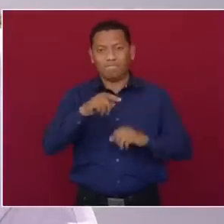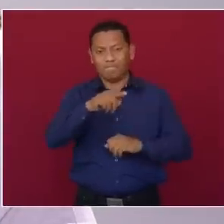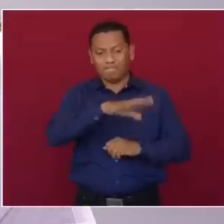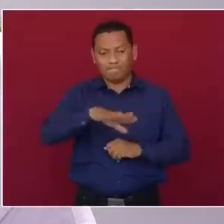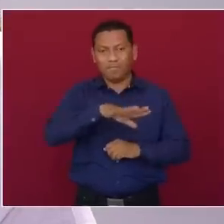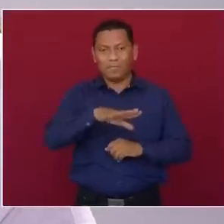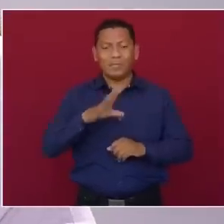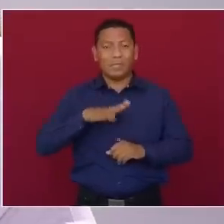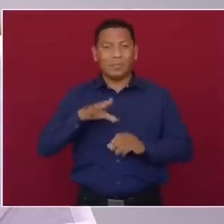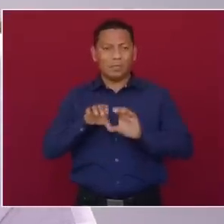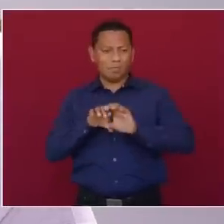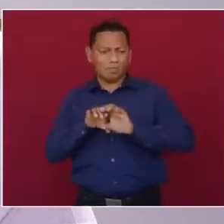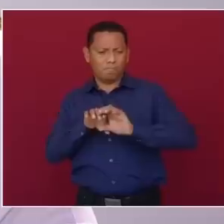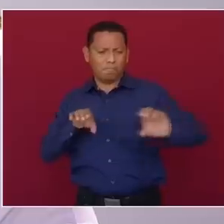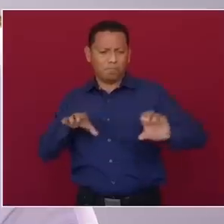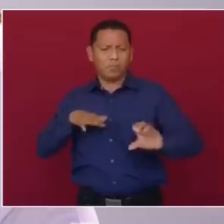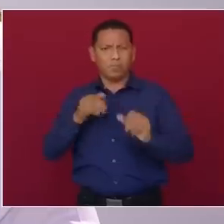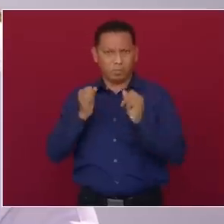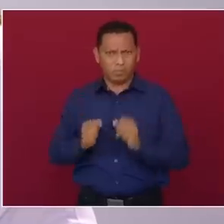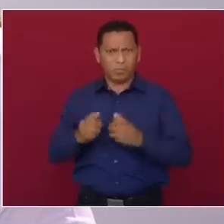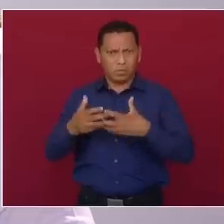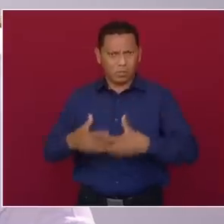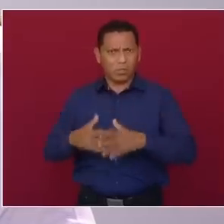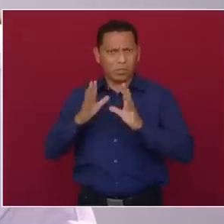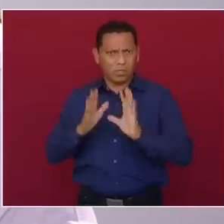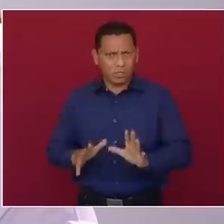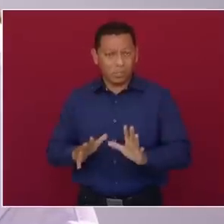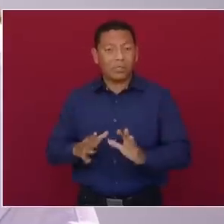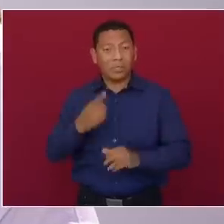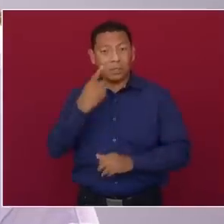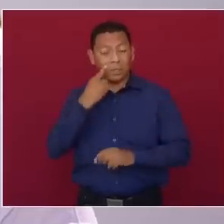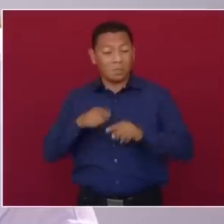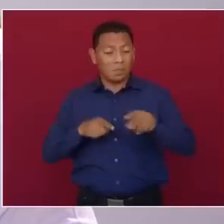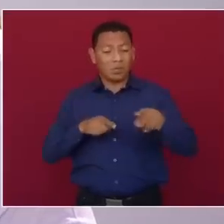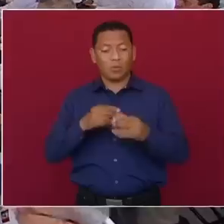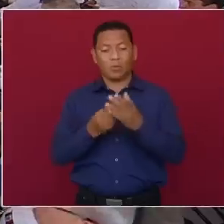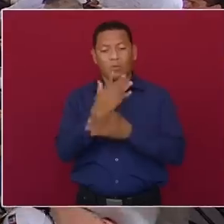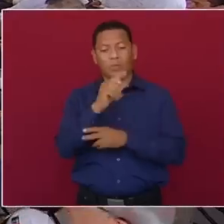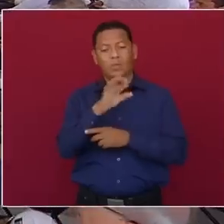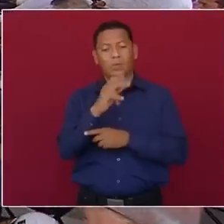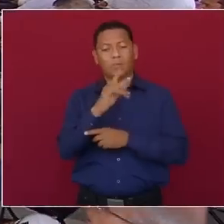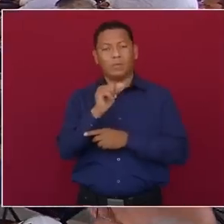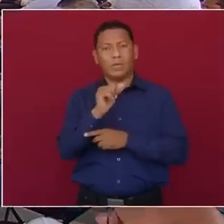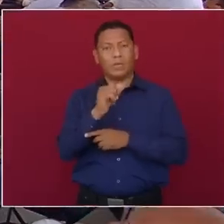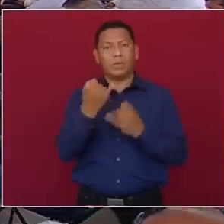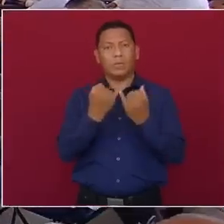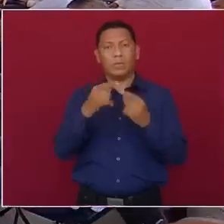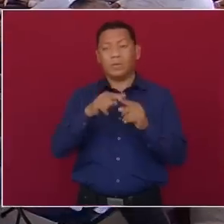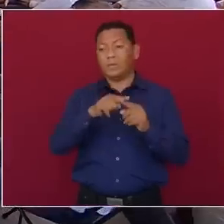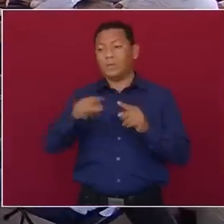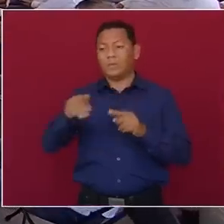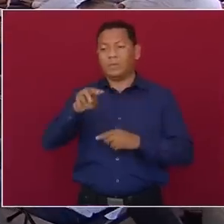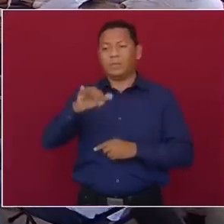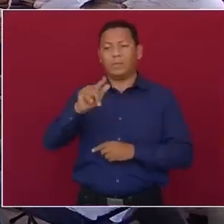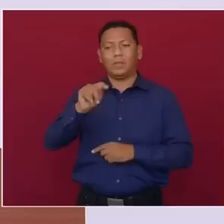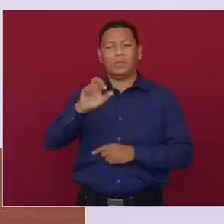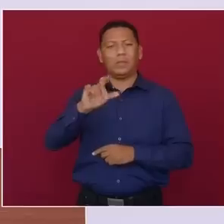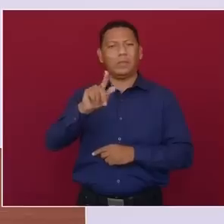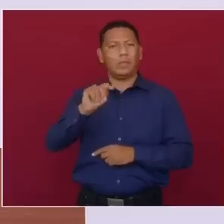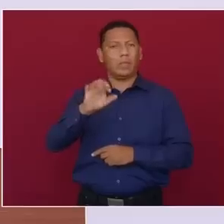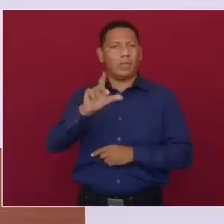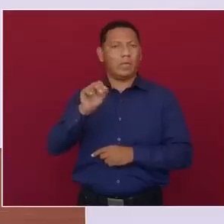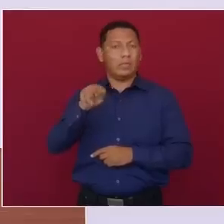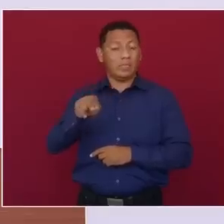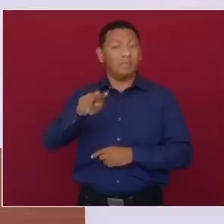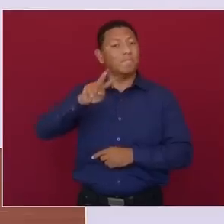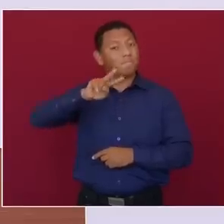ductos que ya están establecidos con el ramal de Nuevo Teapa hacia la refinería de Minatitlán, donde